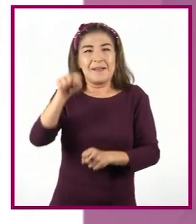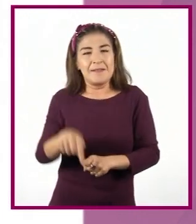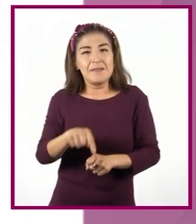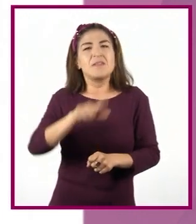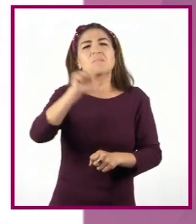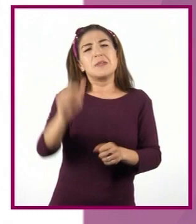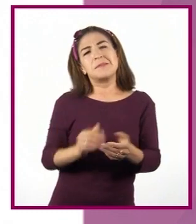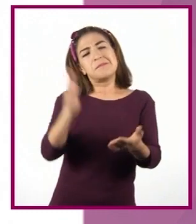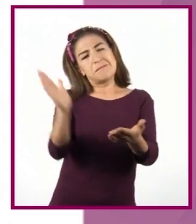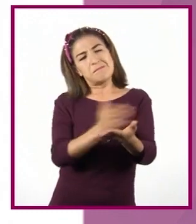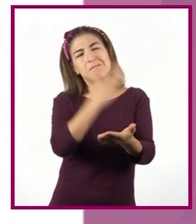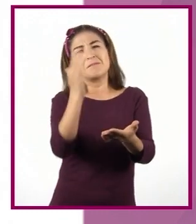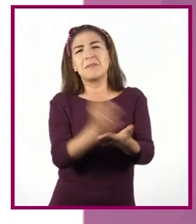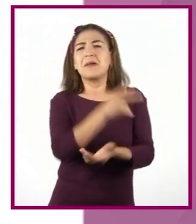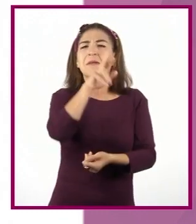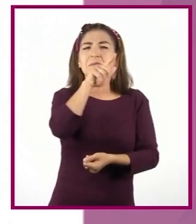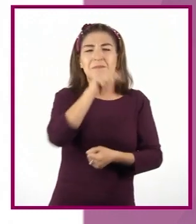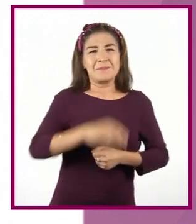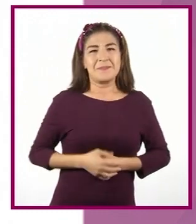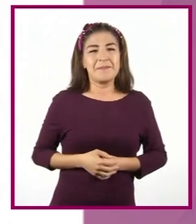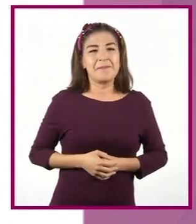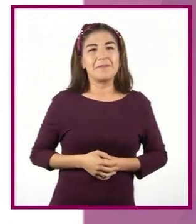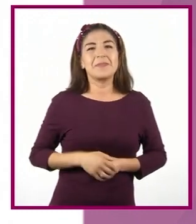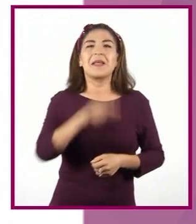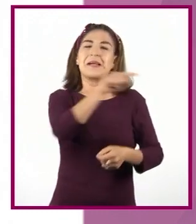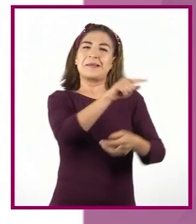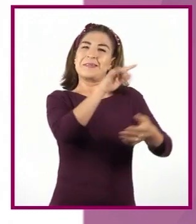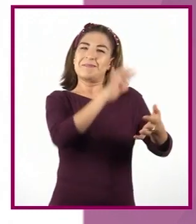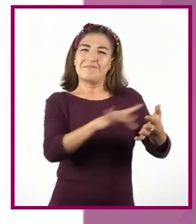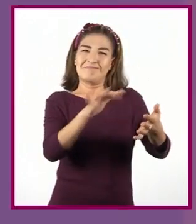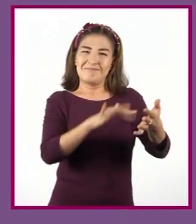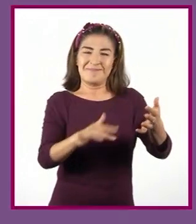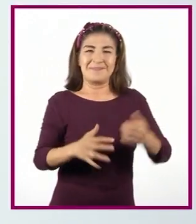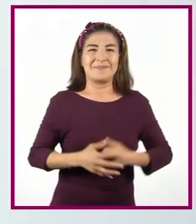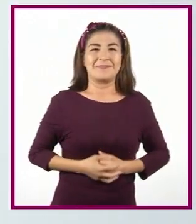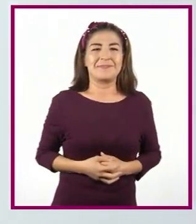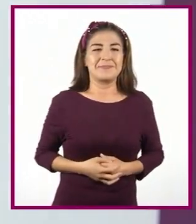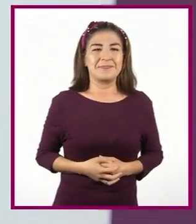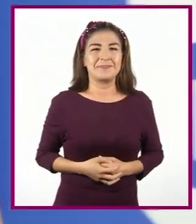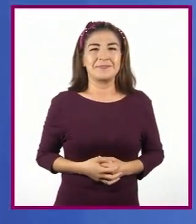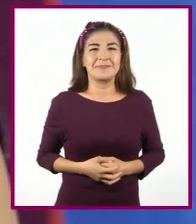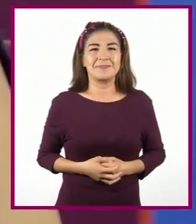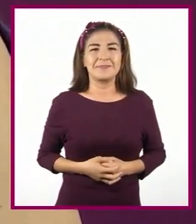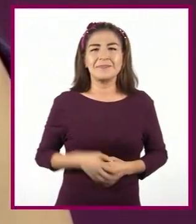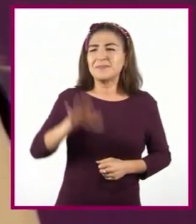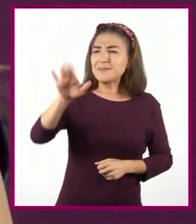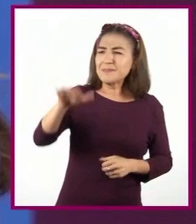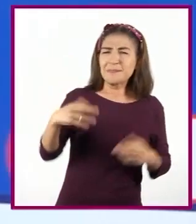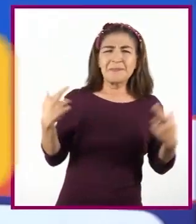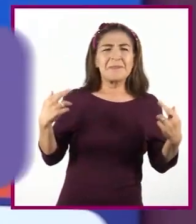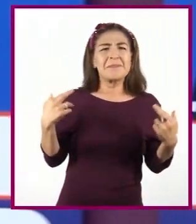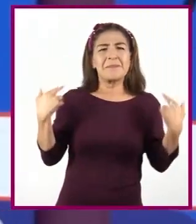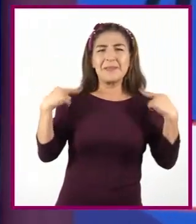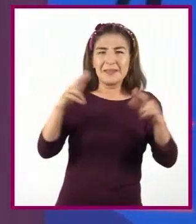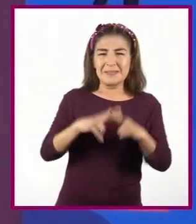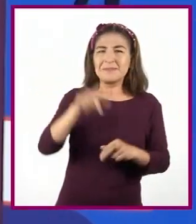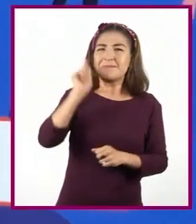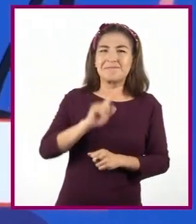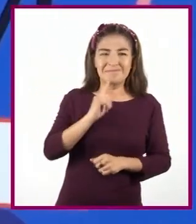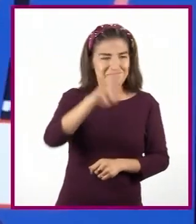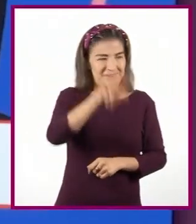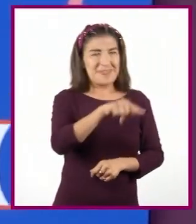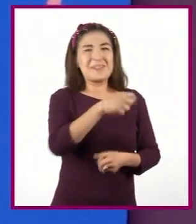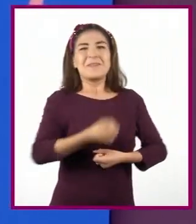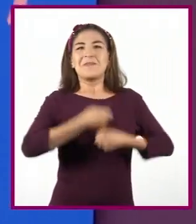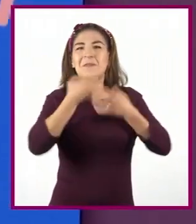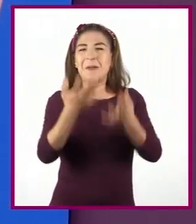ojeó despreocupadamente y se puso a leer. Oiga, profesora, qué cuento tan bueno.